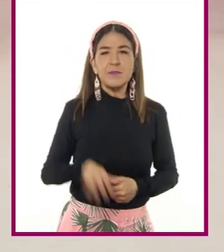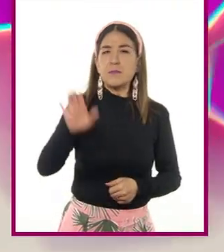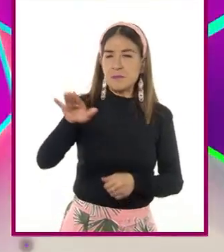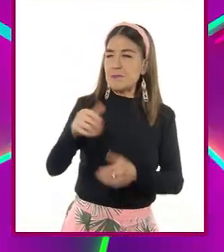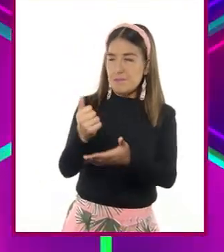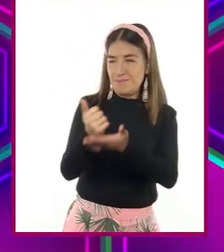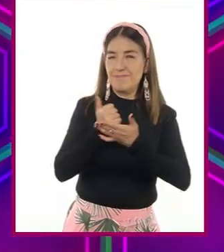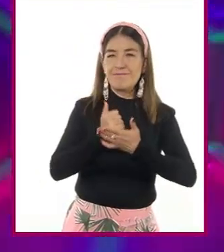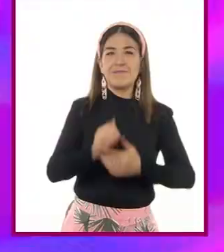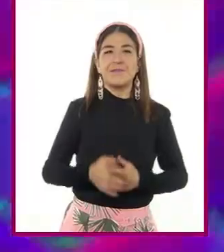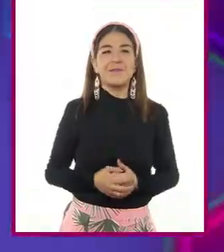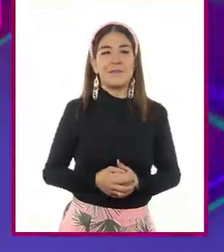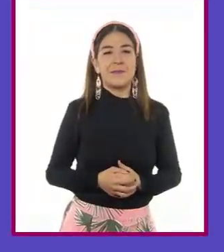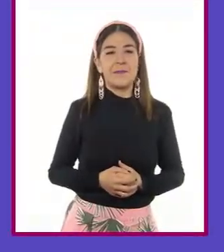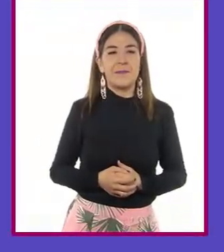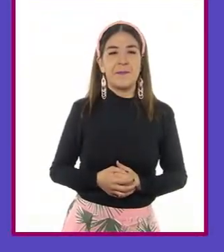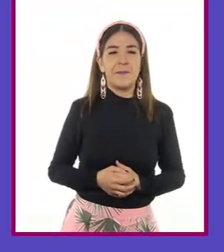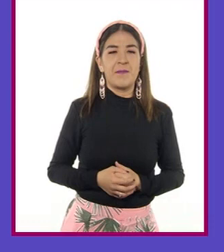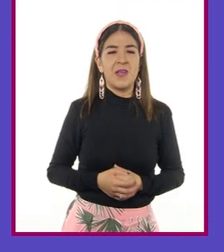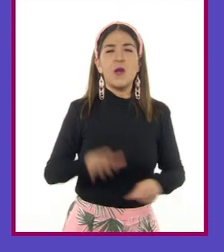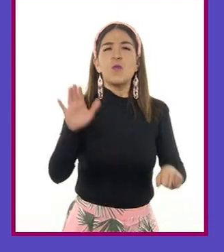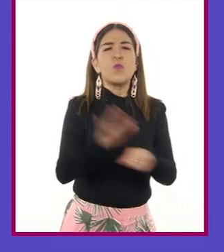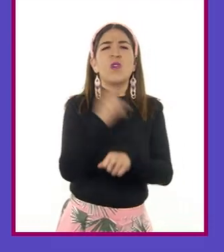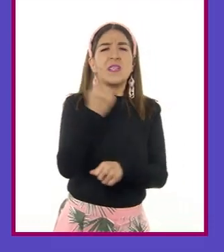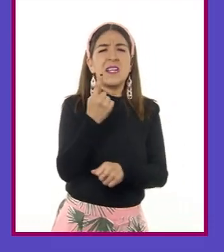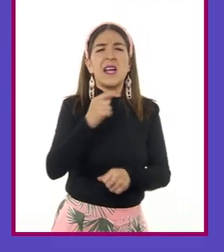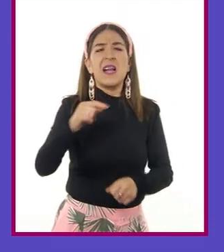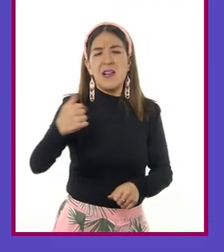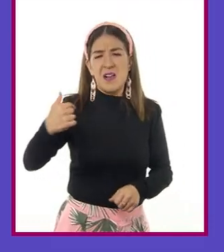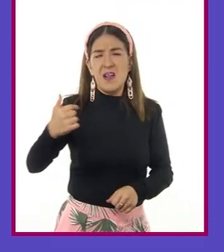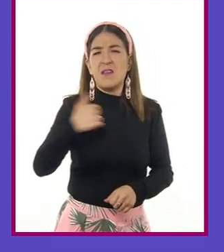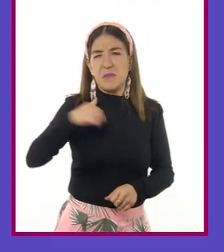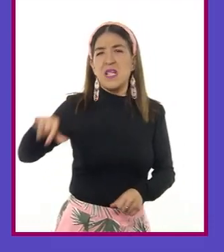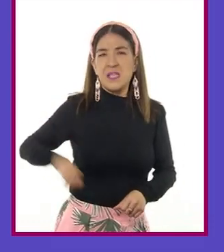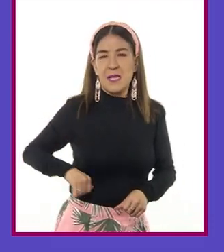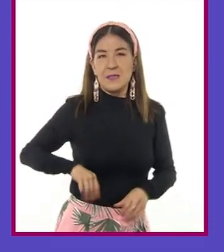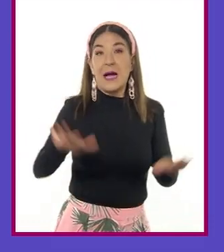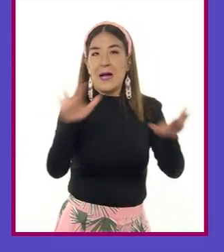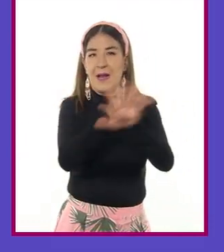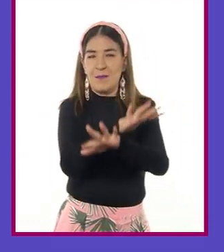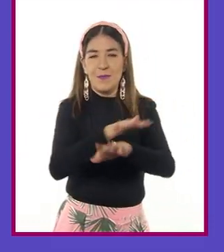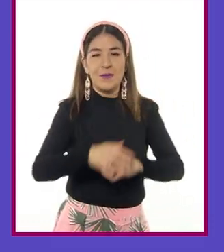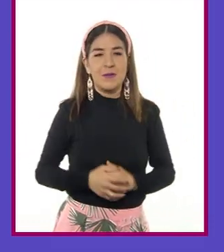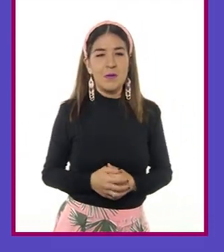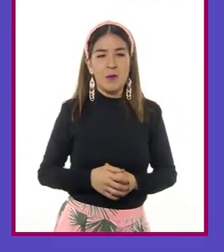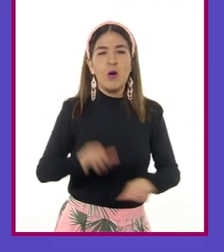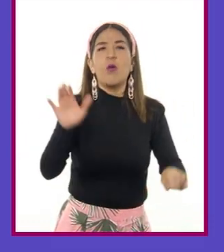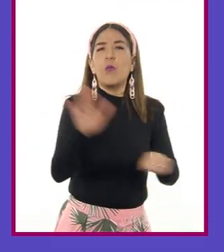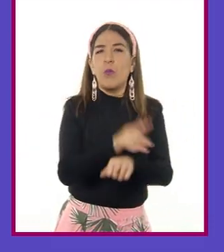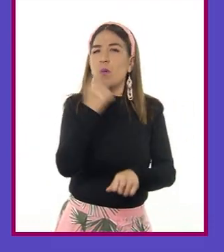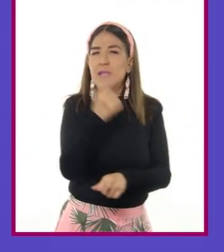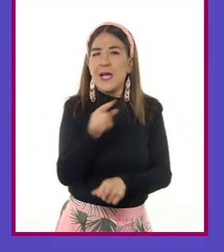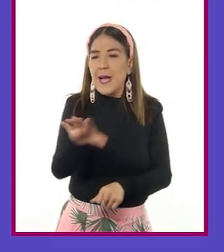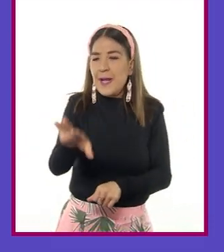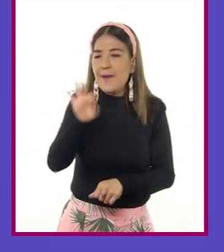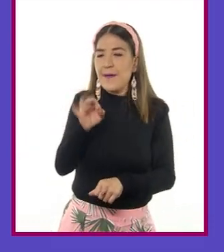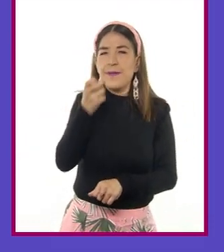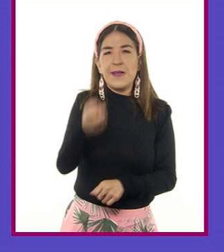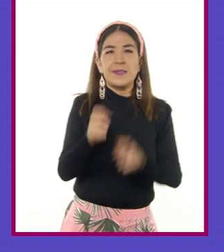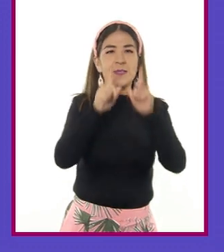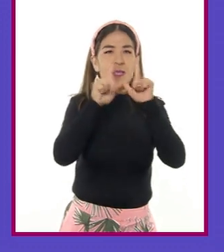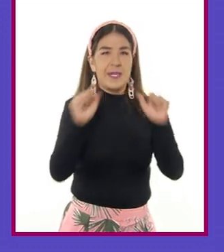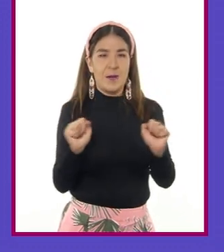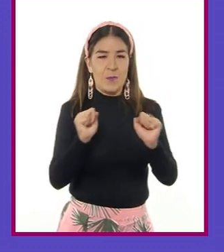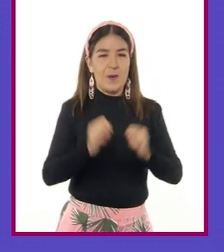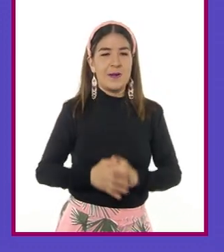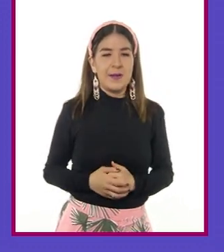favor? ¿Por qué me interesa? Se cambia a ¿por qué elegí esa lengua?